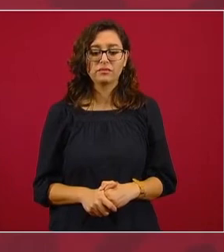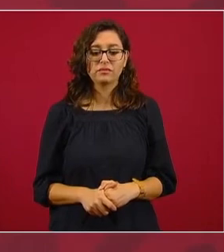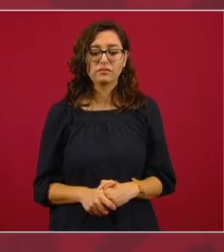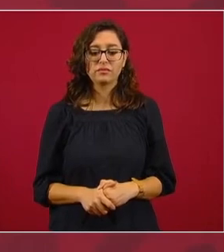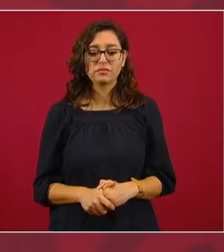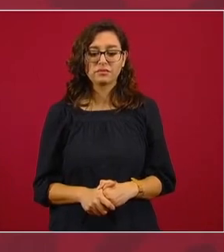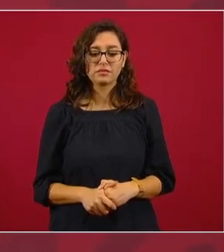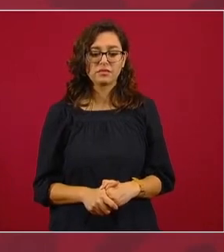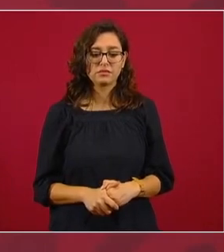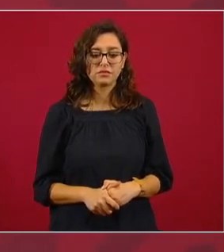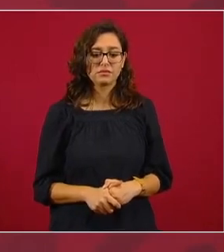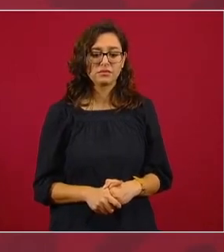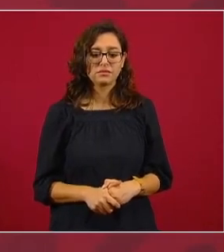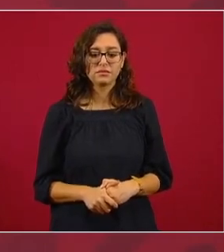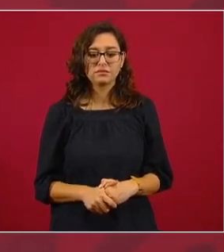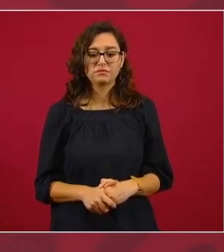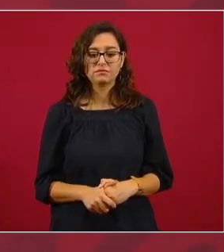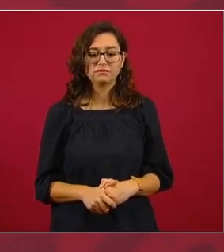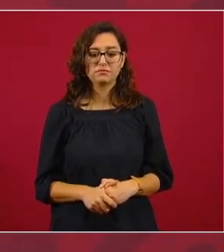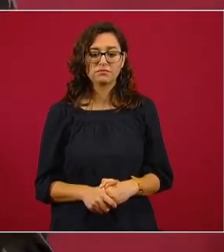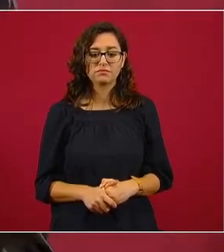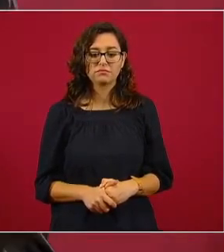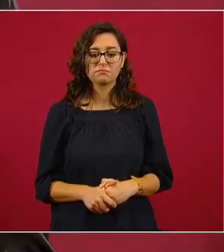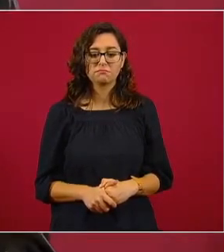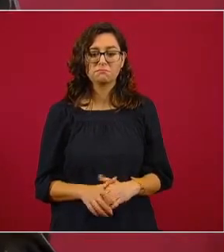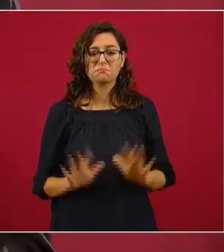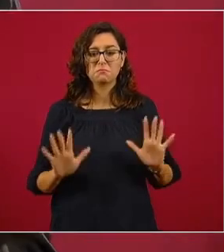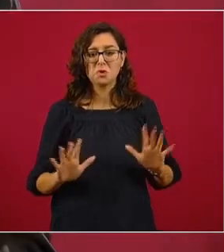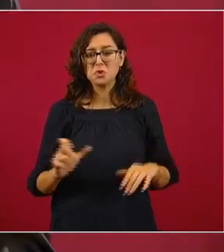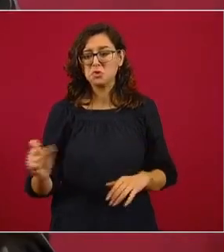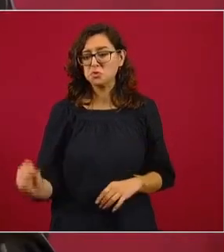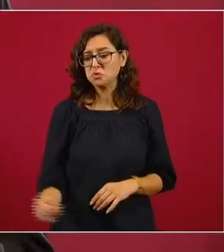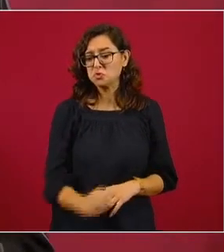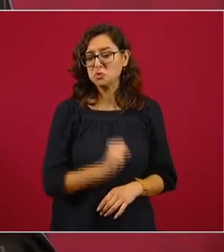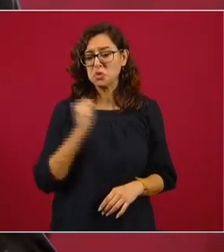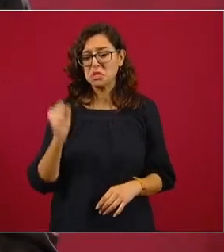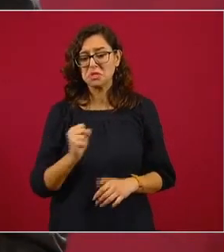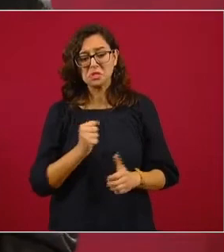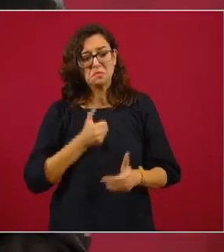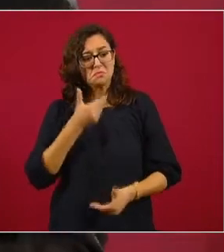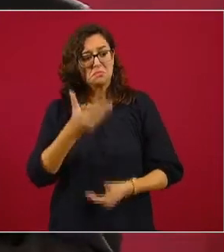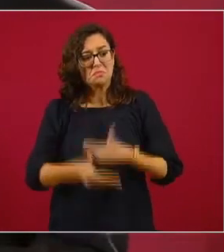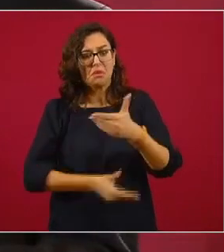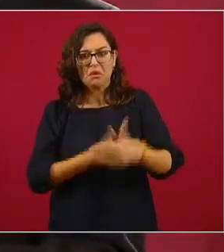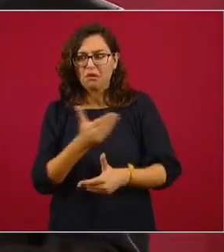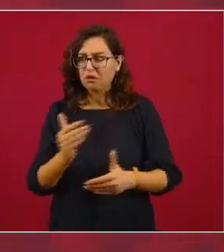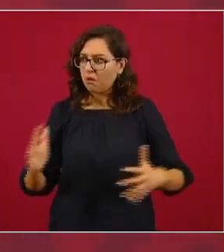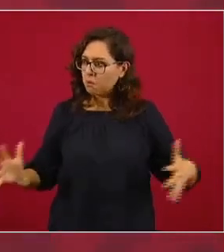Afortunadamente, no ha pasado a mayores porque la gente